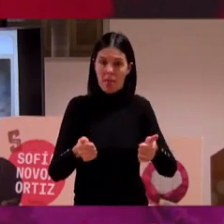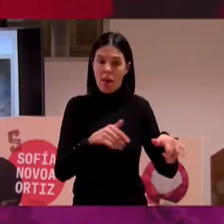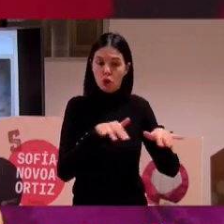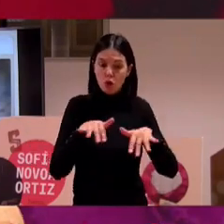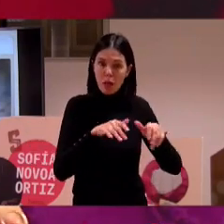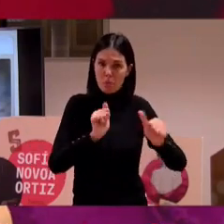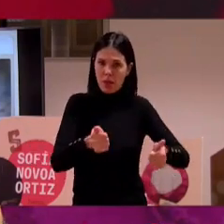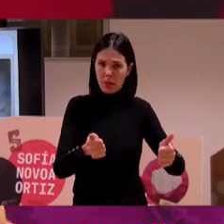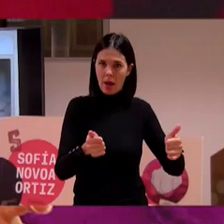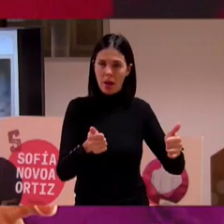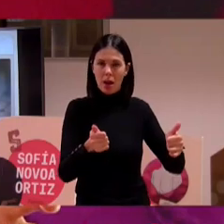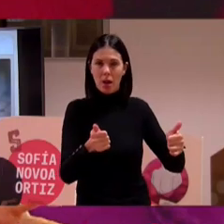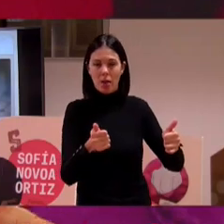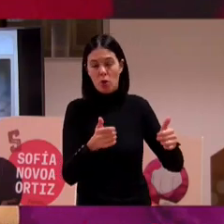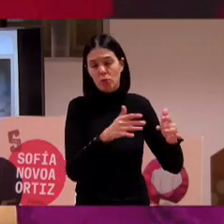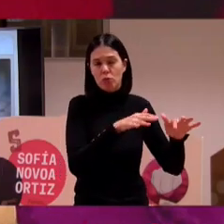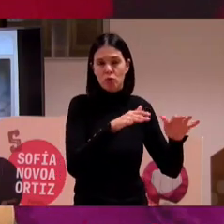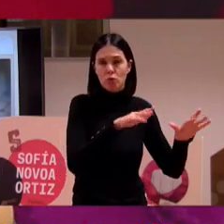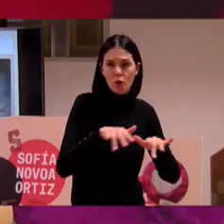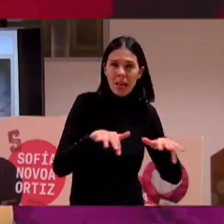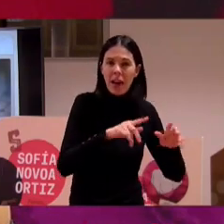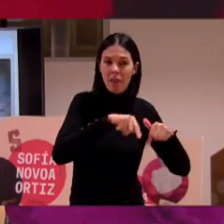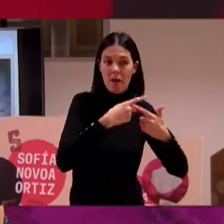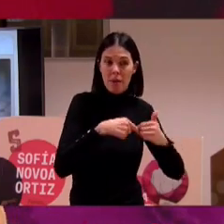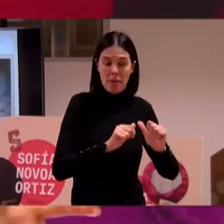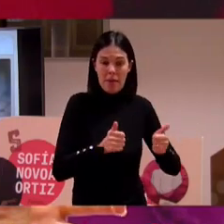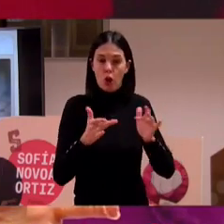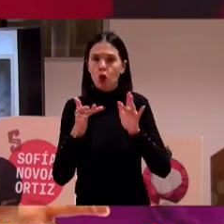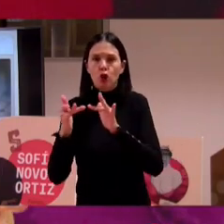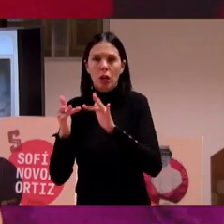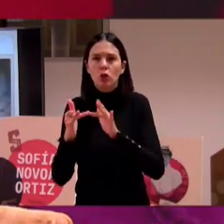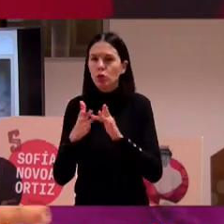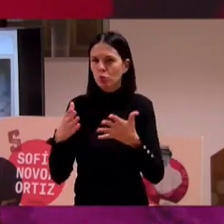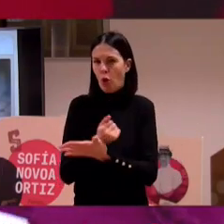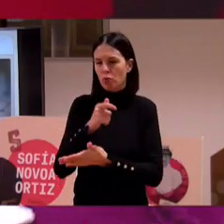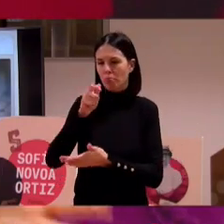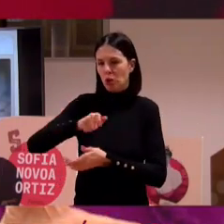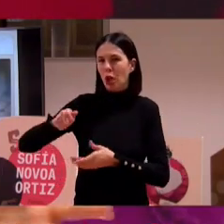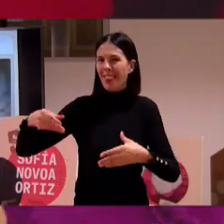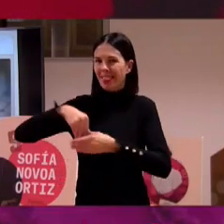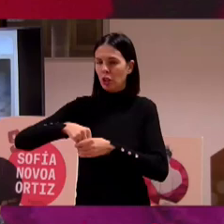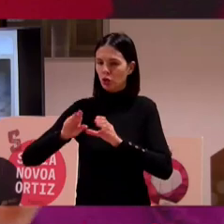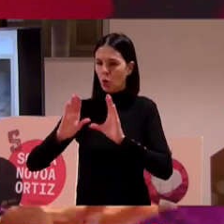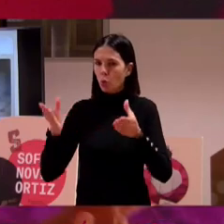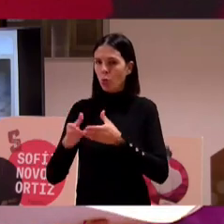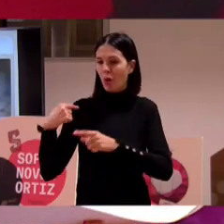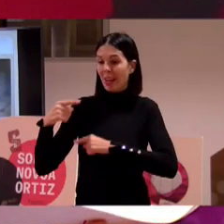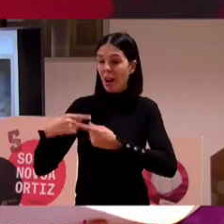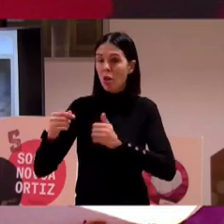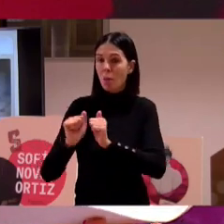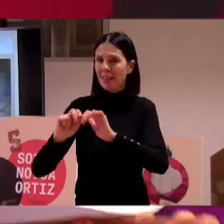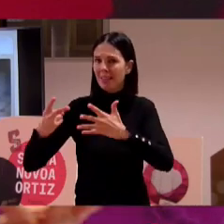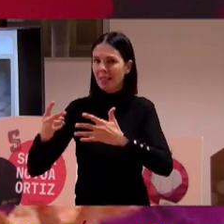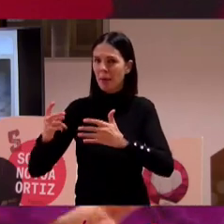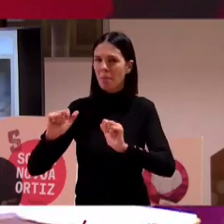Sofía a súa familia con todos, a Xeración do 27, a Institución Libre de Enseñanza, ven por a